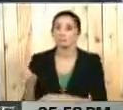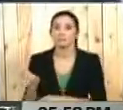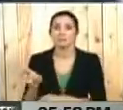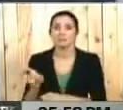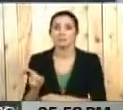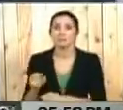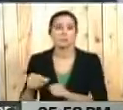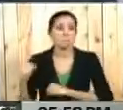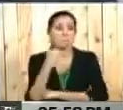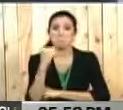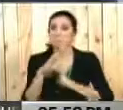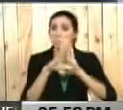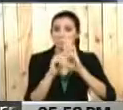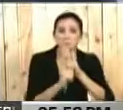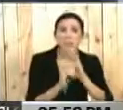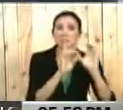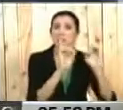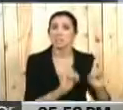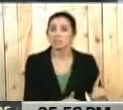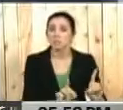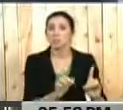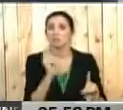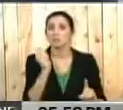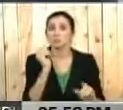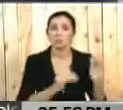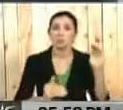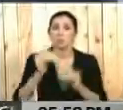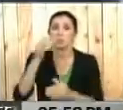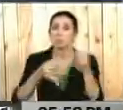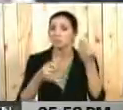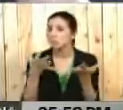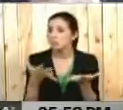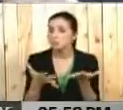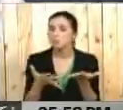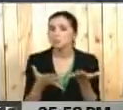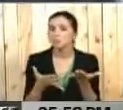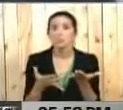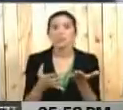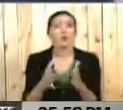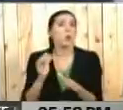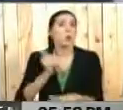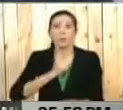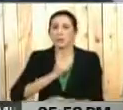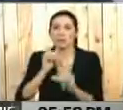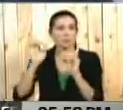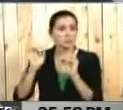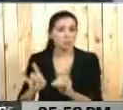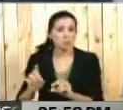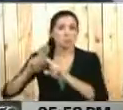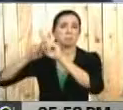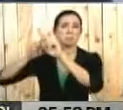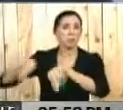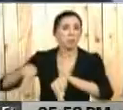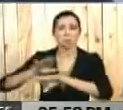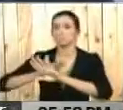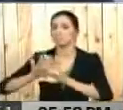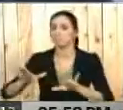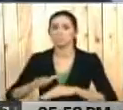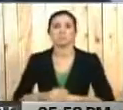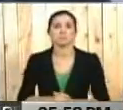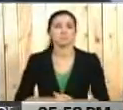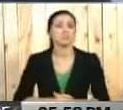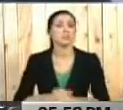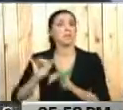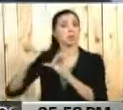a la Constitución, a la sentencia del Tribunal Supremo de Justicia, todos sus actos están viciados en nulidad absoluta y